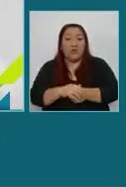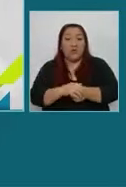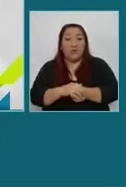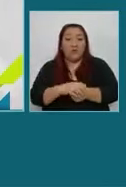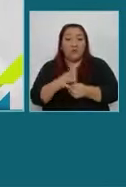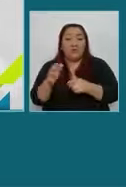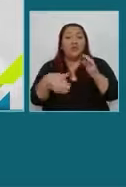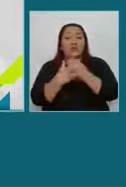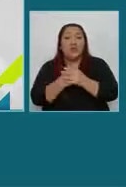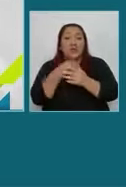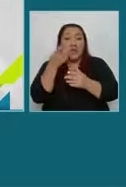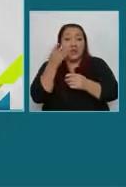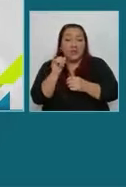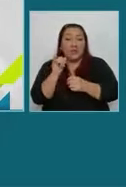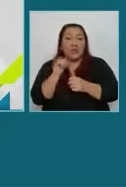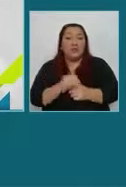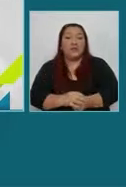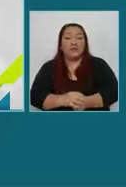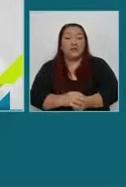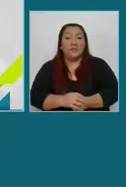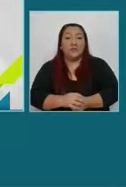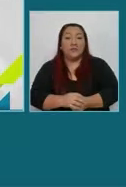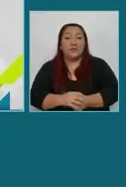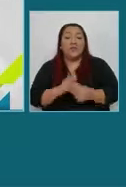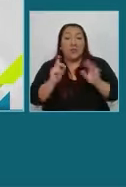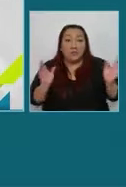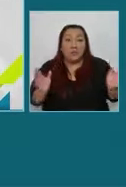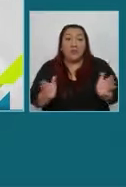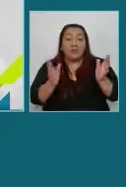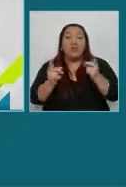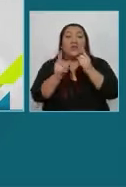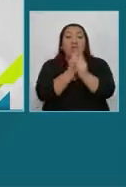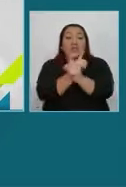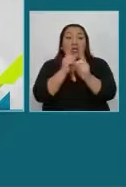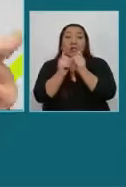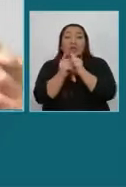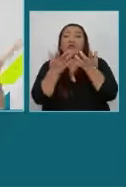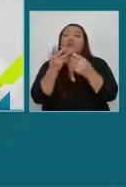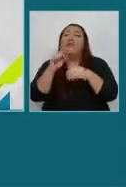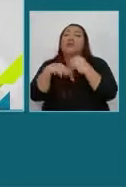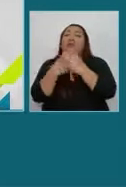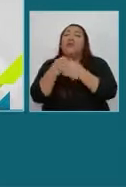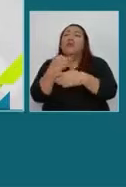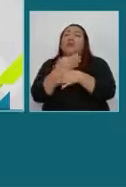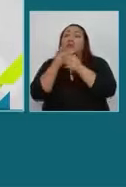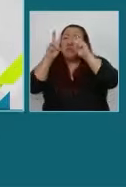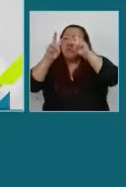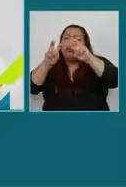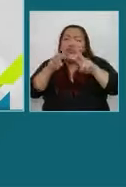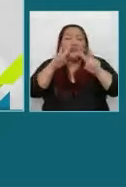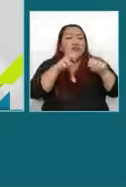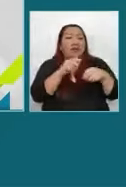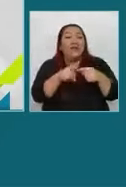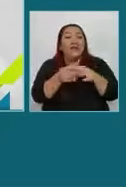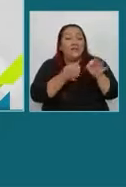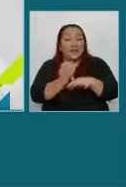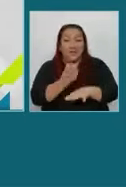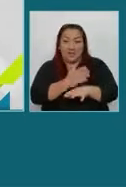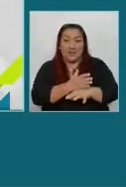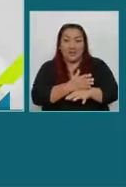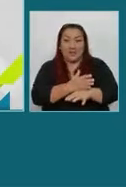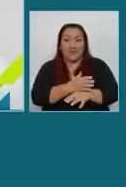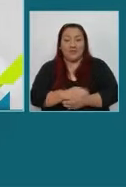de los mecanismos de promoción del intercambio técnico-científico. Ligado a esto que mencionaba, en